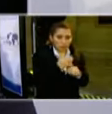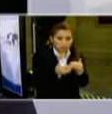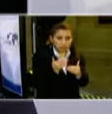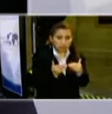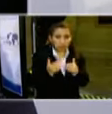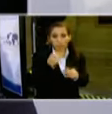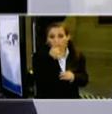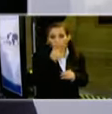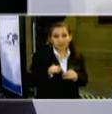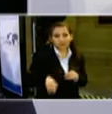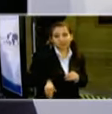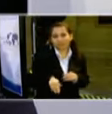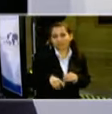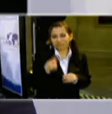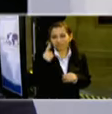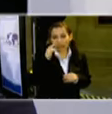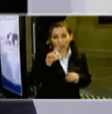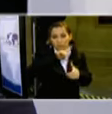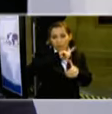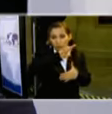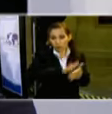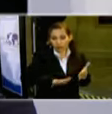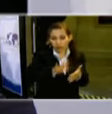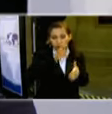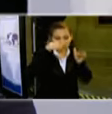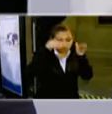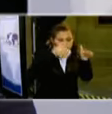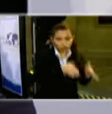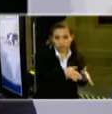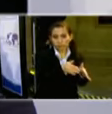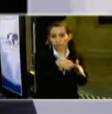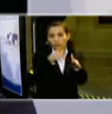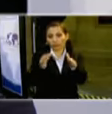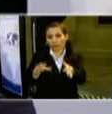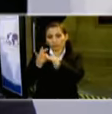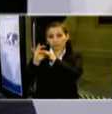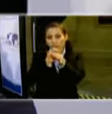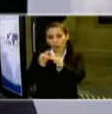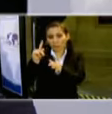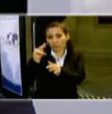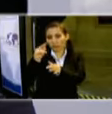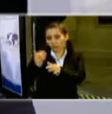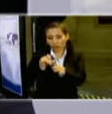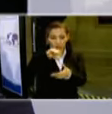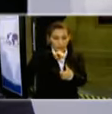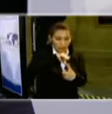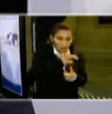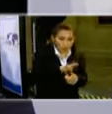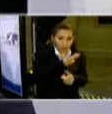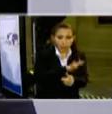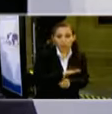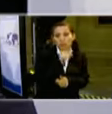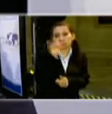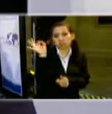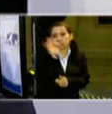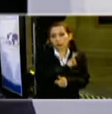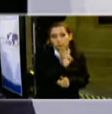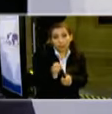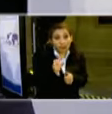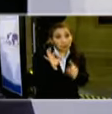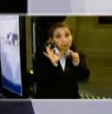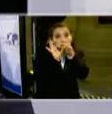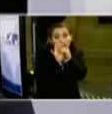se ha mencionado aquí, hacia América Latina, la Alianza del Pacífico, Centroamérica, la posibilidad de acercamiento